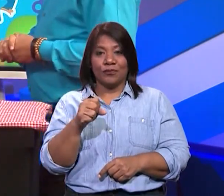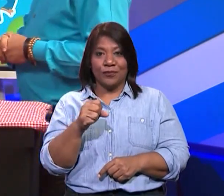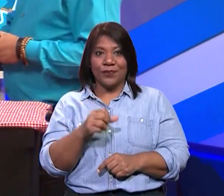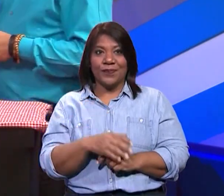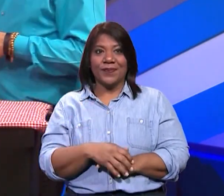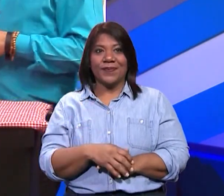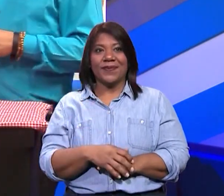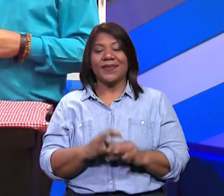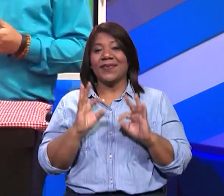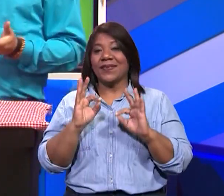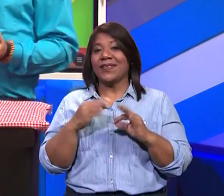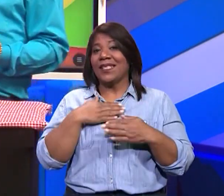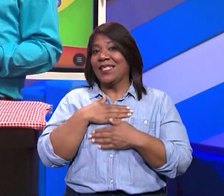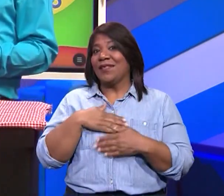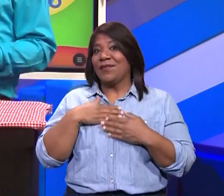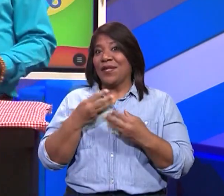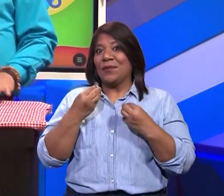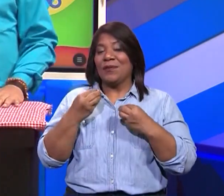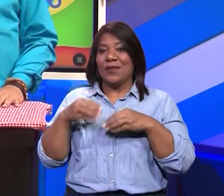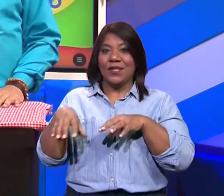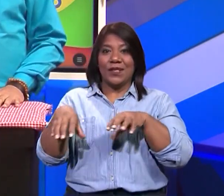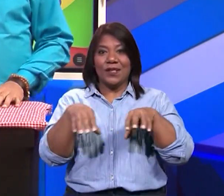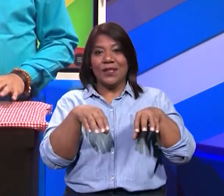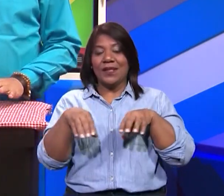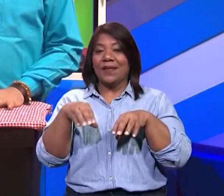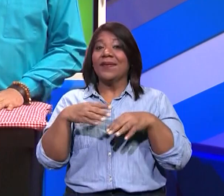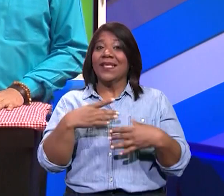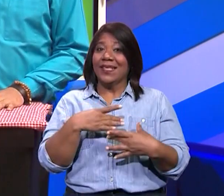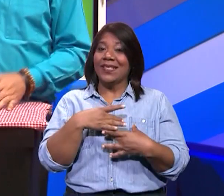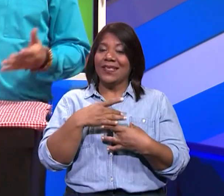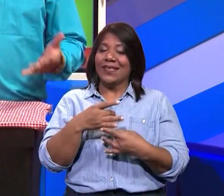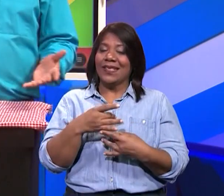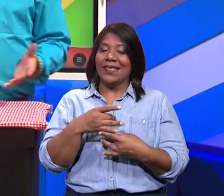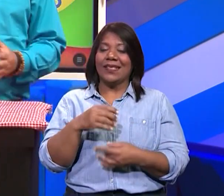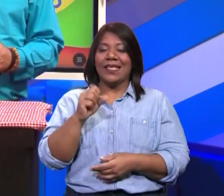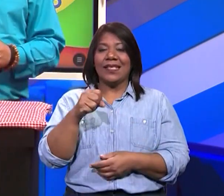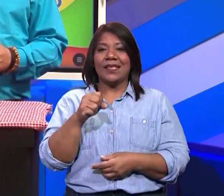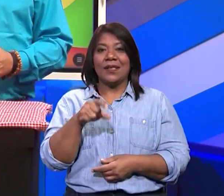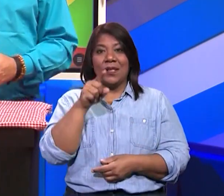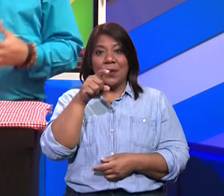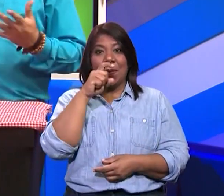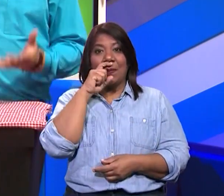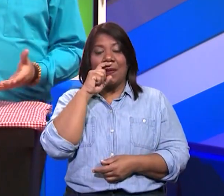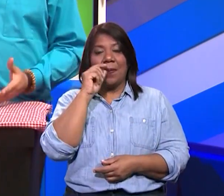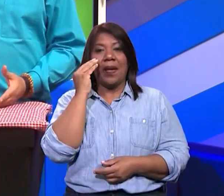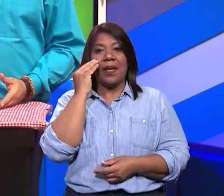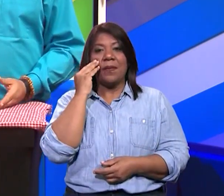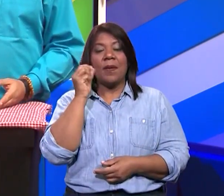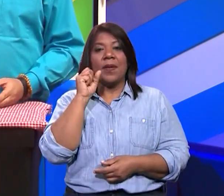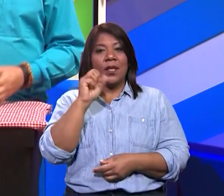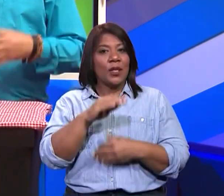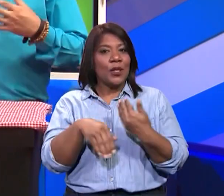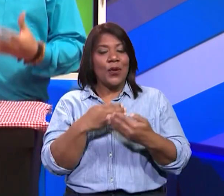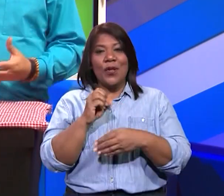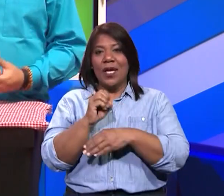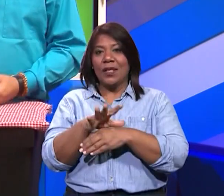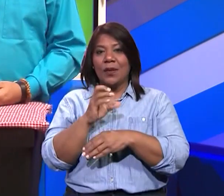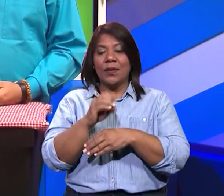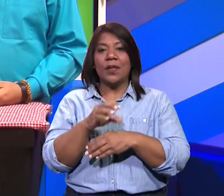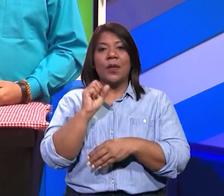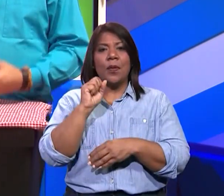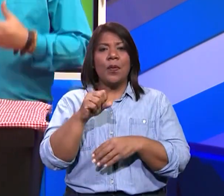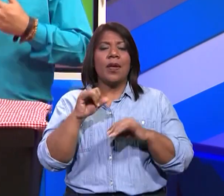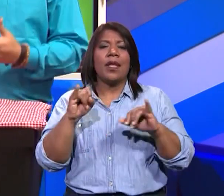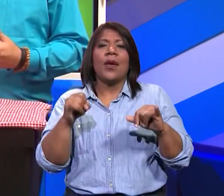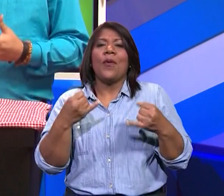abejas. Muy bien, qué divertido, maestro Ramiro. Súper interesante esta actividad para que vean, padres de familia, que estas recomendaciones son